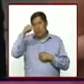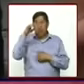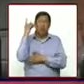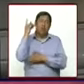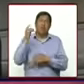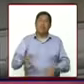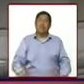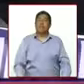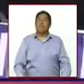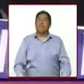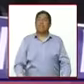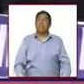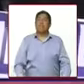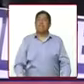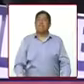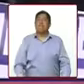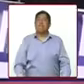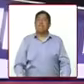Bolivia.